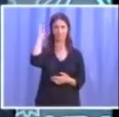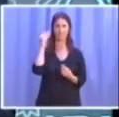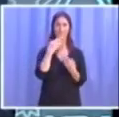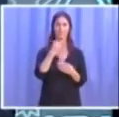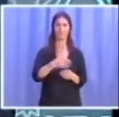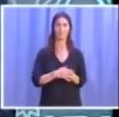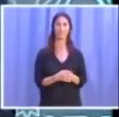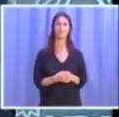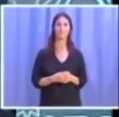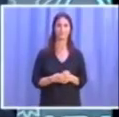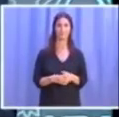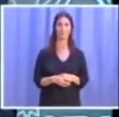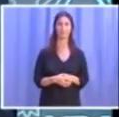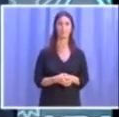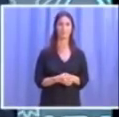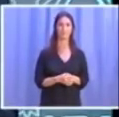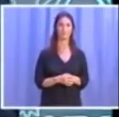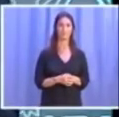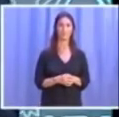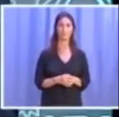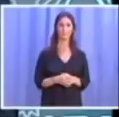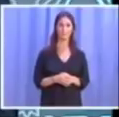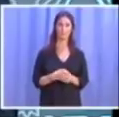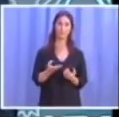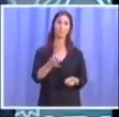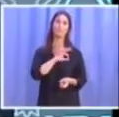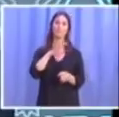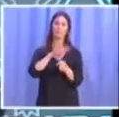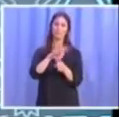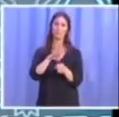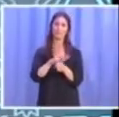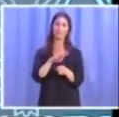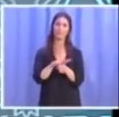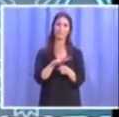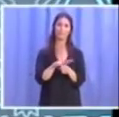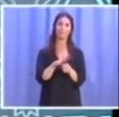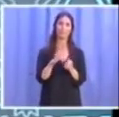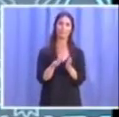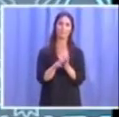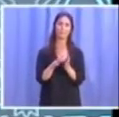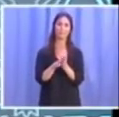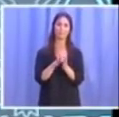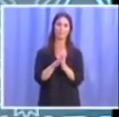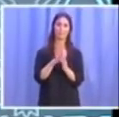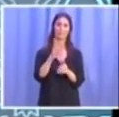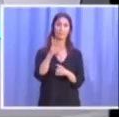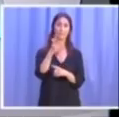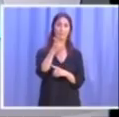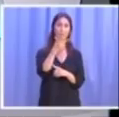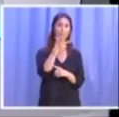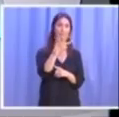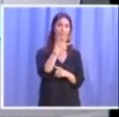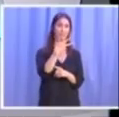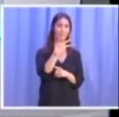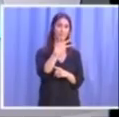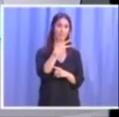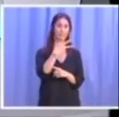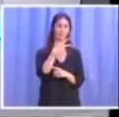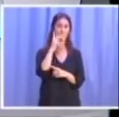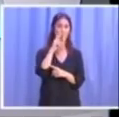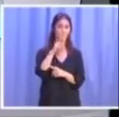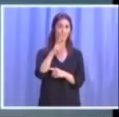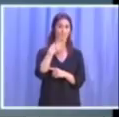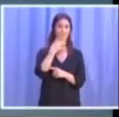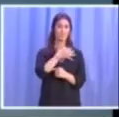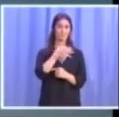gracias. Muchas gracias a usted. Señora Gutiérrez, compañeros, la cámara de la señora Gutiérrez es, para que lo hagamos